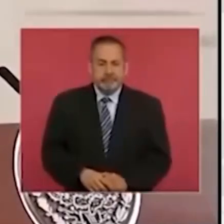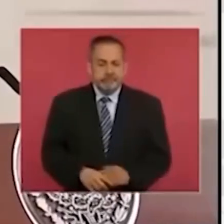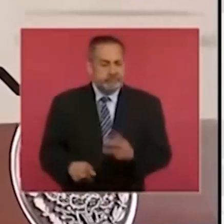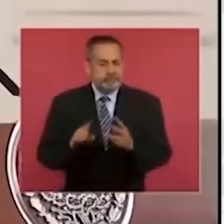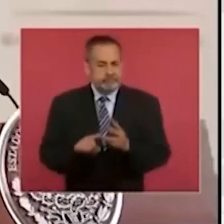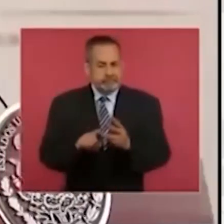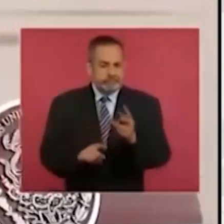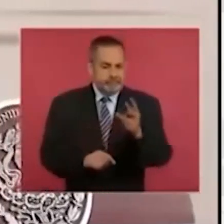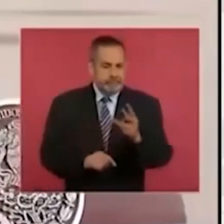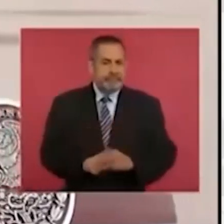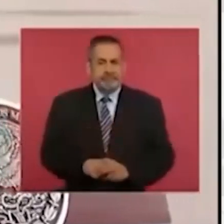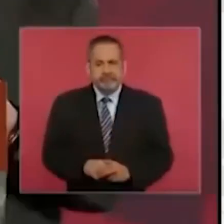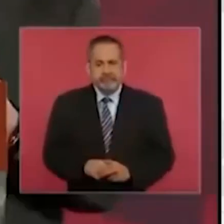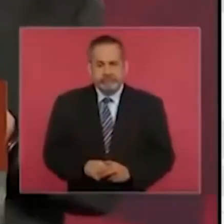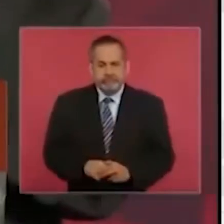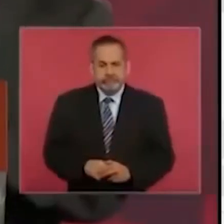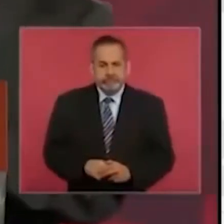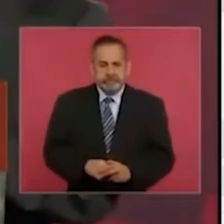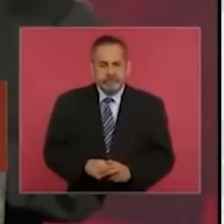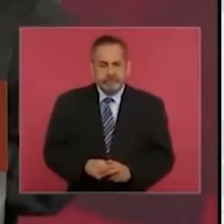Tres, ¿por qué